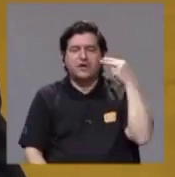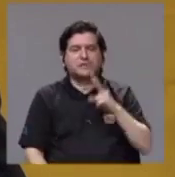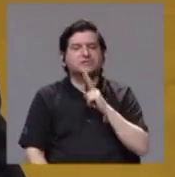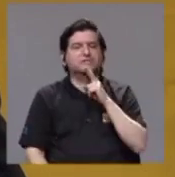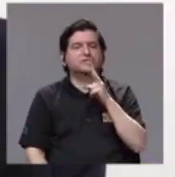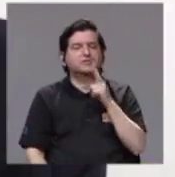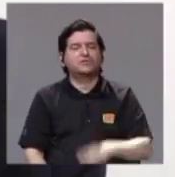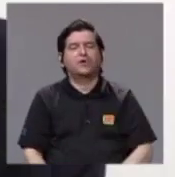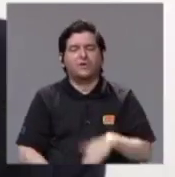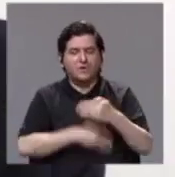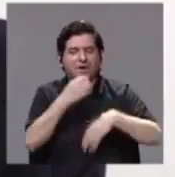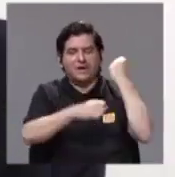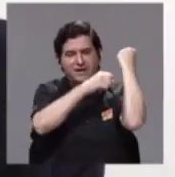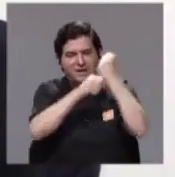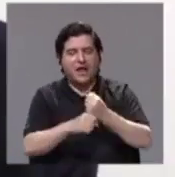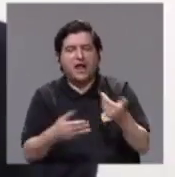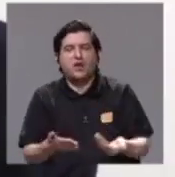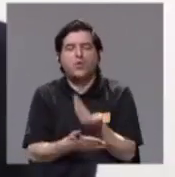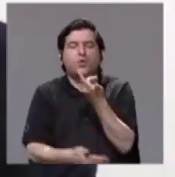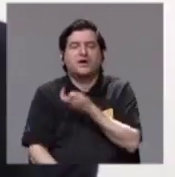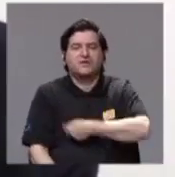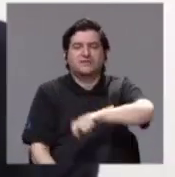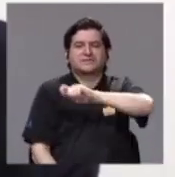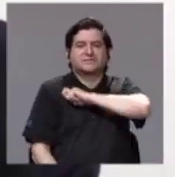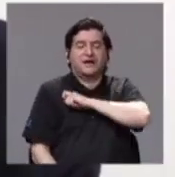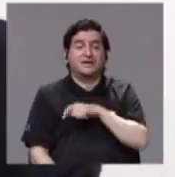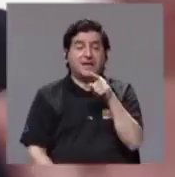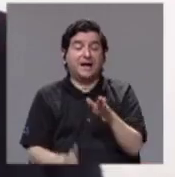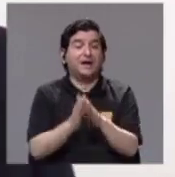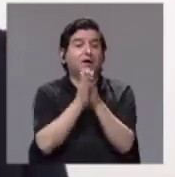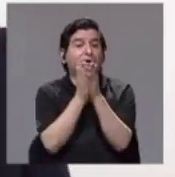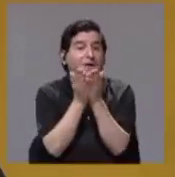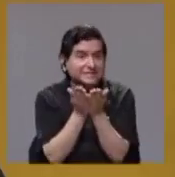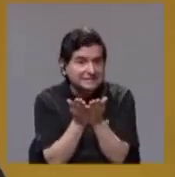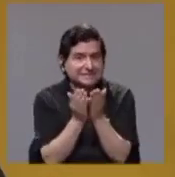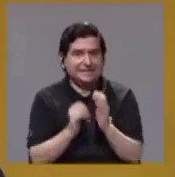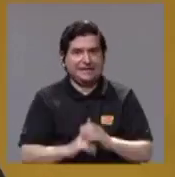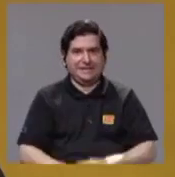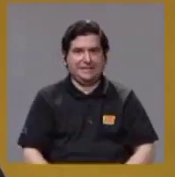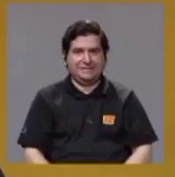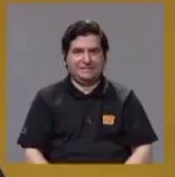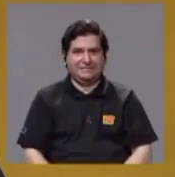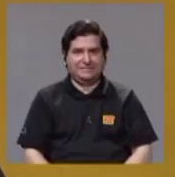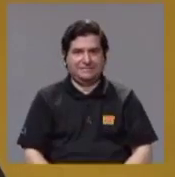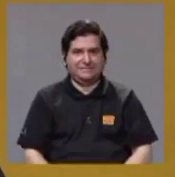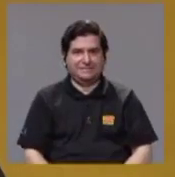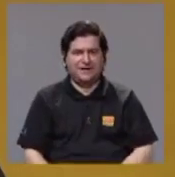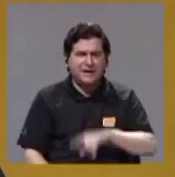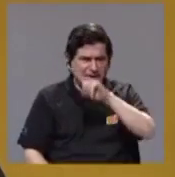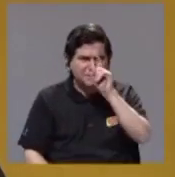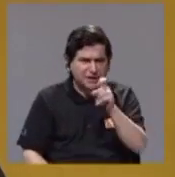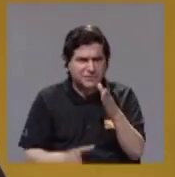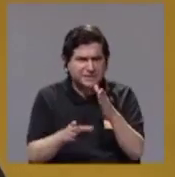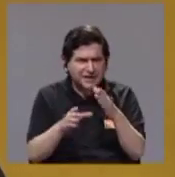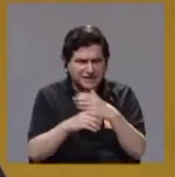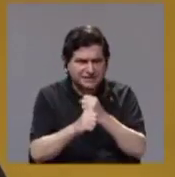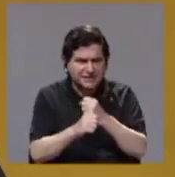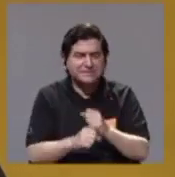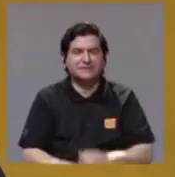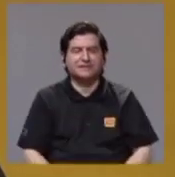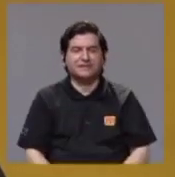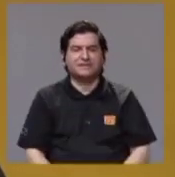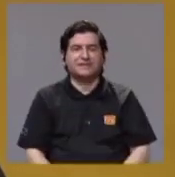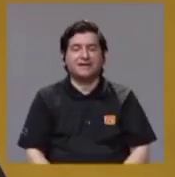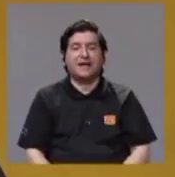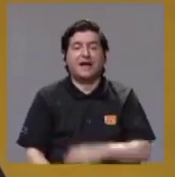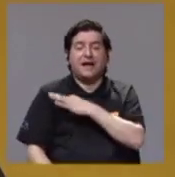historia verdadera de la conquista de Nueva España. Con ese libro, sí. Don Cristian, si quieres preguntar algo.